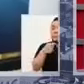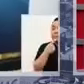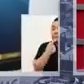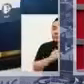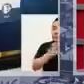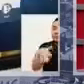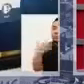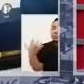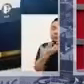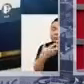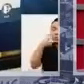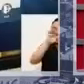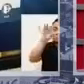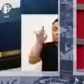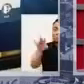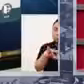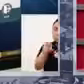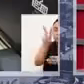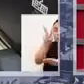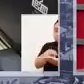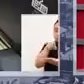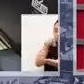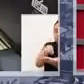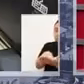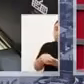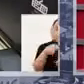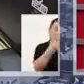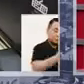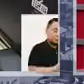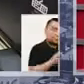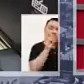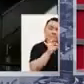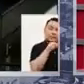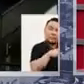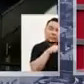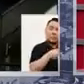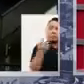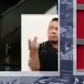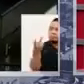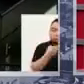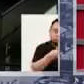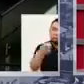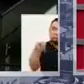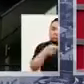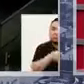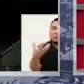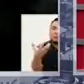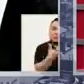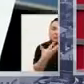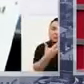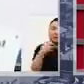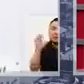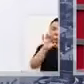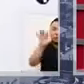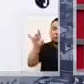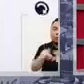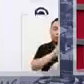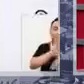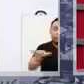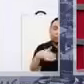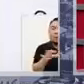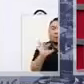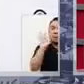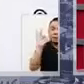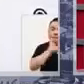existe. No existe. Por llamarlo de alguna manera, no está en este mundo, por más acuerdos que yo haya podido tomar o por más